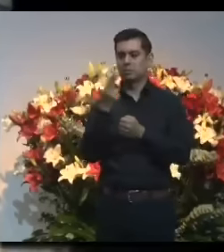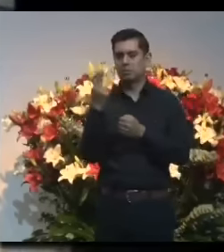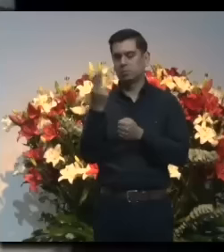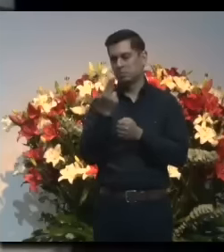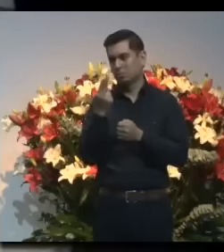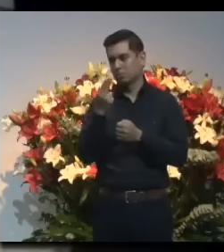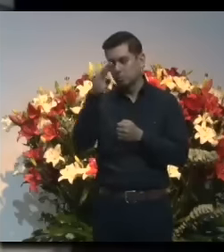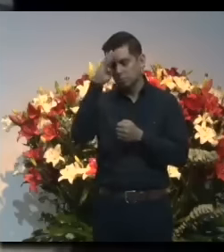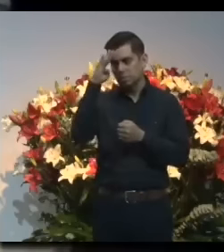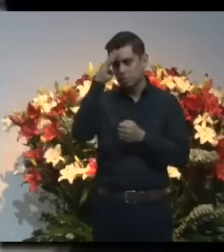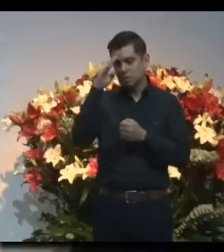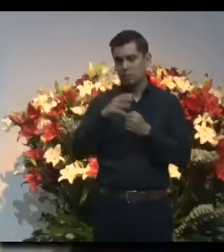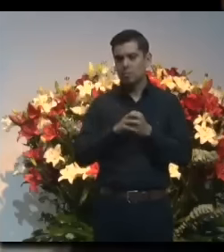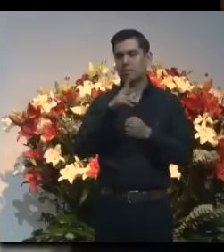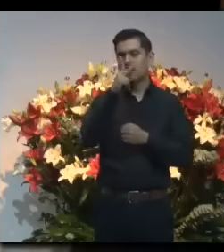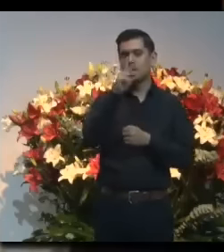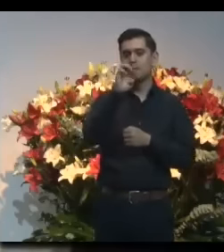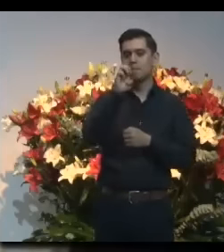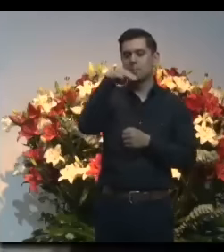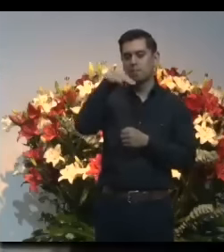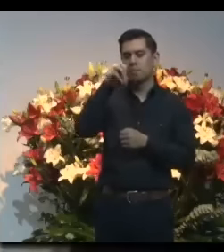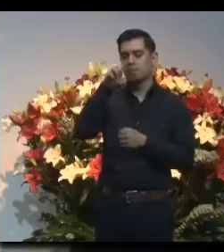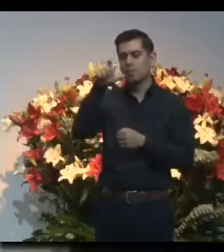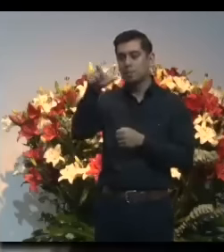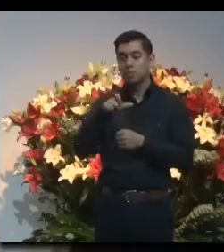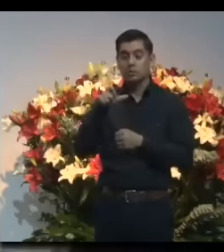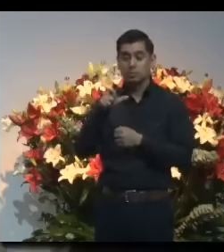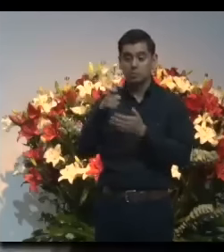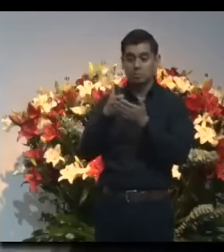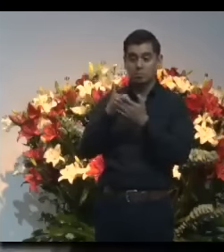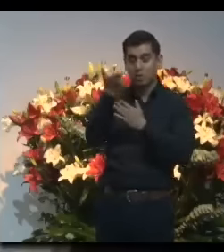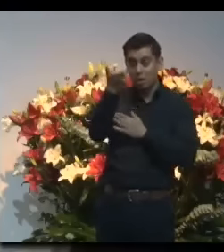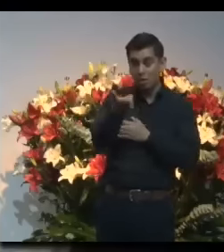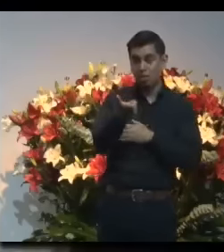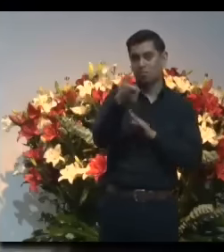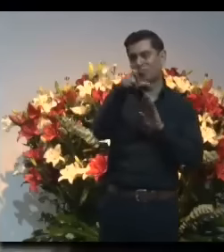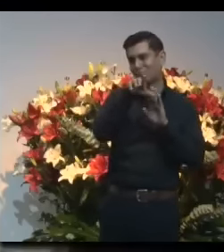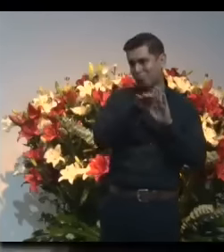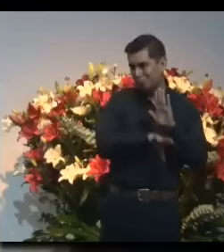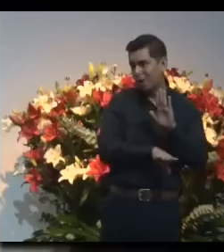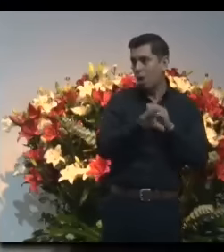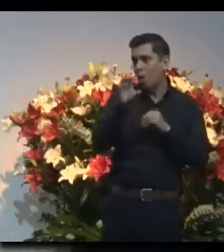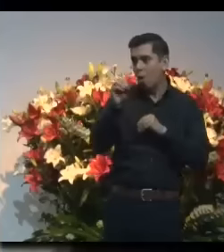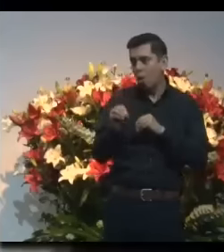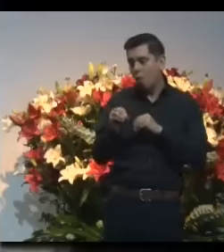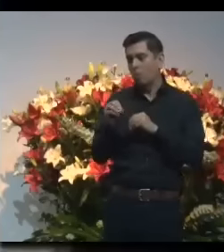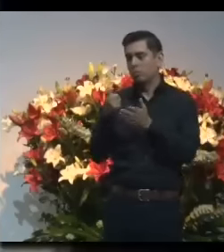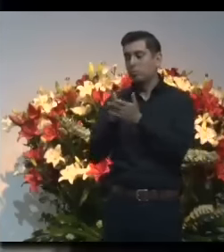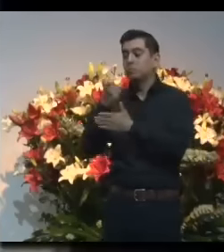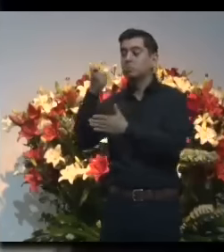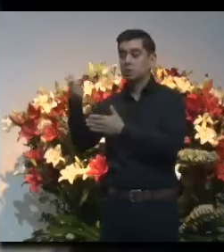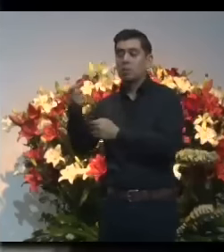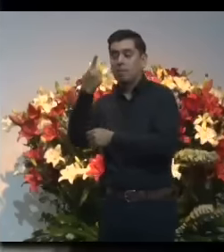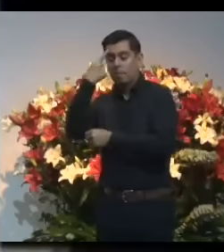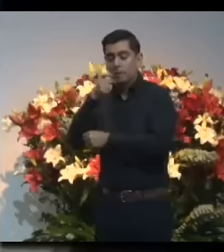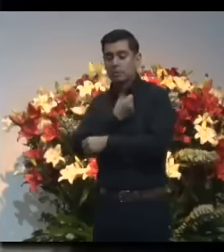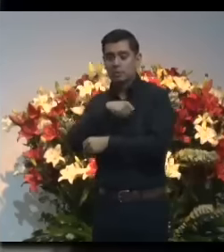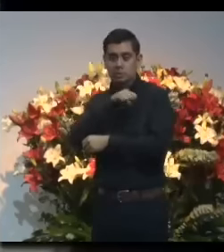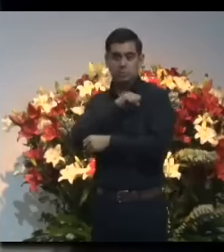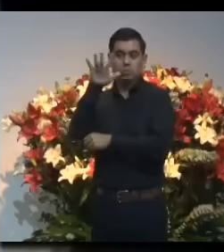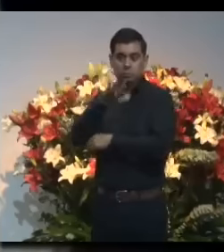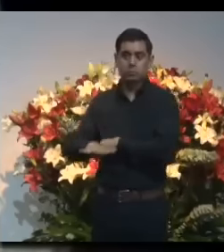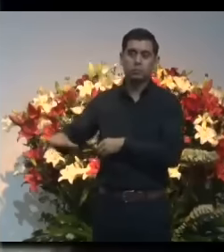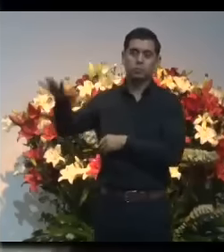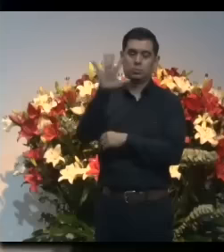perdiendo dinero en Pemex o se le ponemos a la salud, a la educación, a la seguridad pública. Yo, mi decisión es dejar